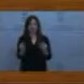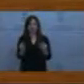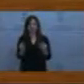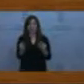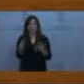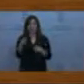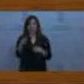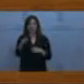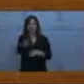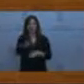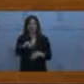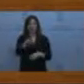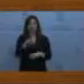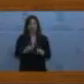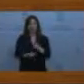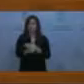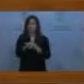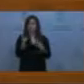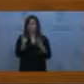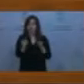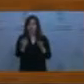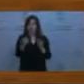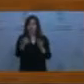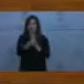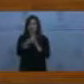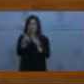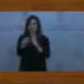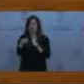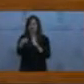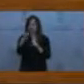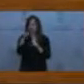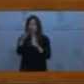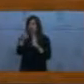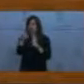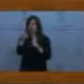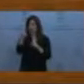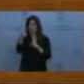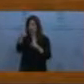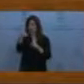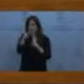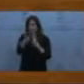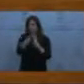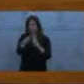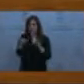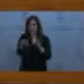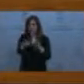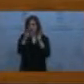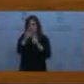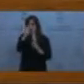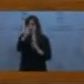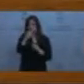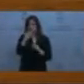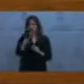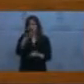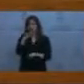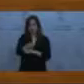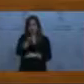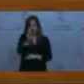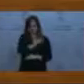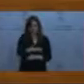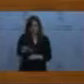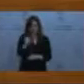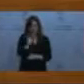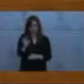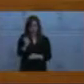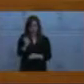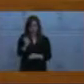nace. Este es el factor, cualquiera que se haya acercado a las políticas sociales lo sabrá. Por lo tanto, si obligamos a un niño o inducimos a un